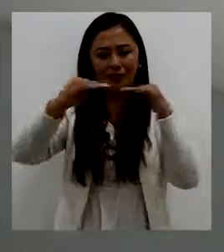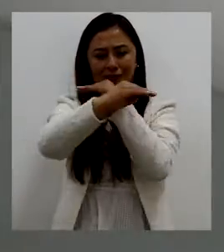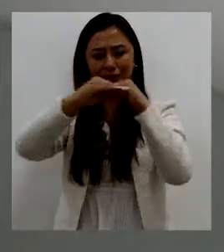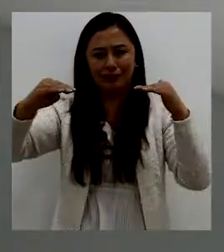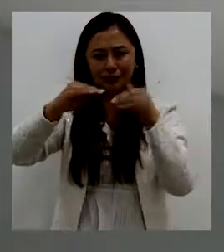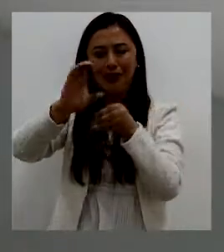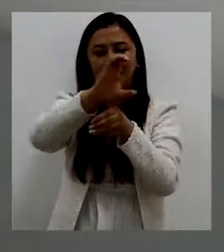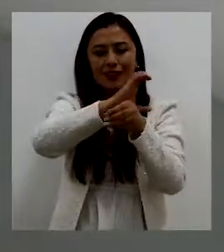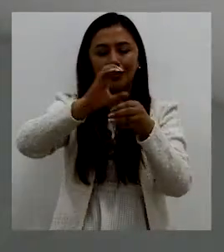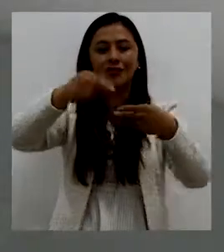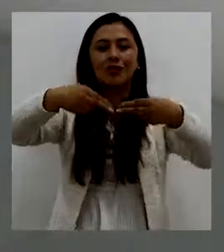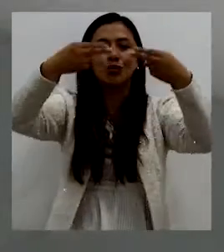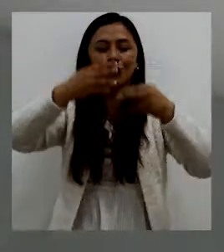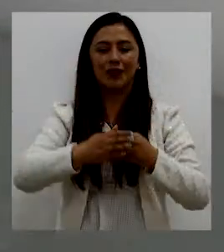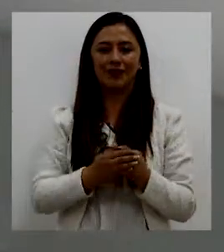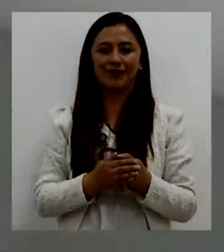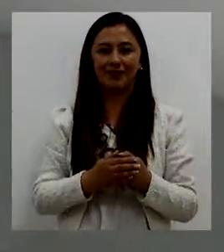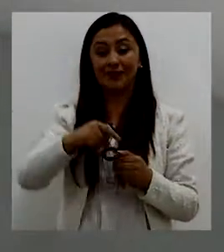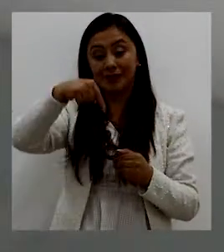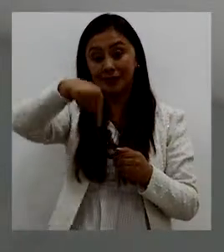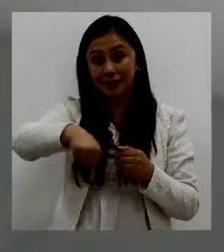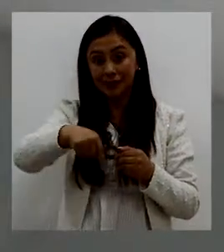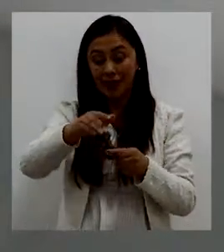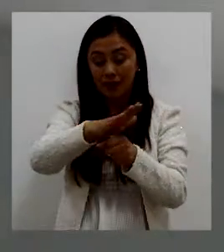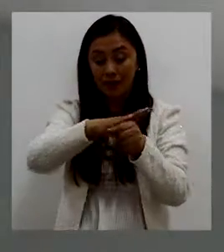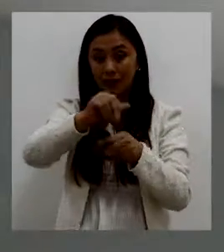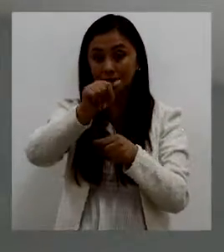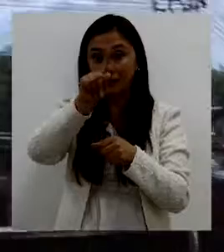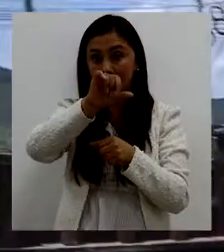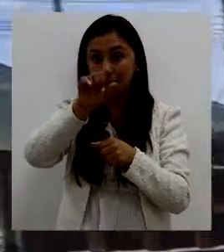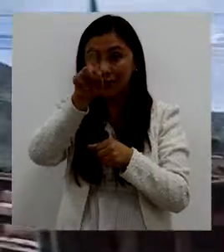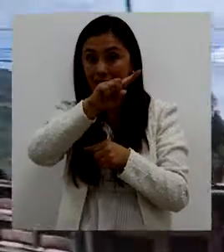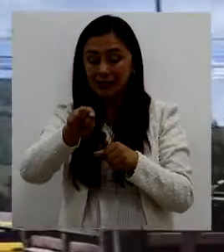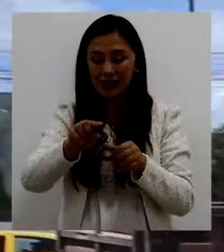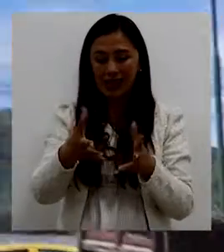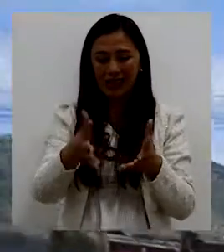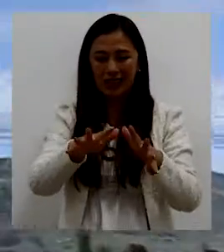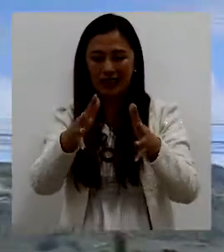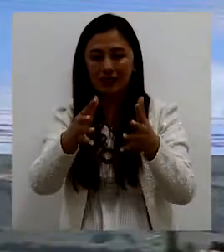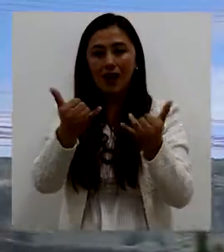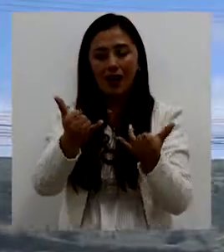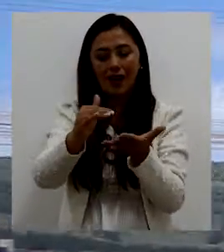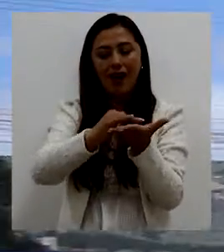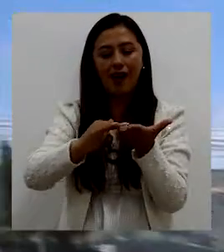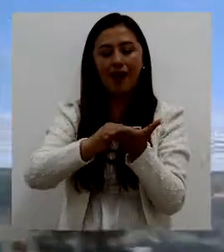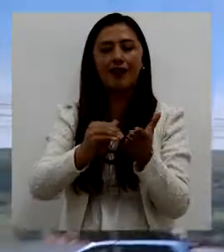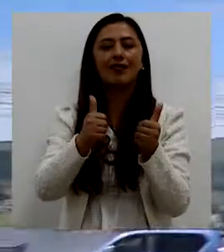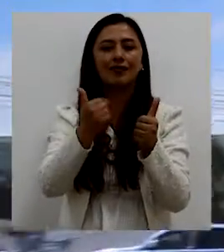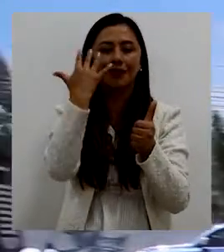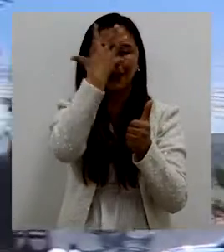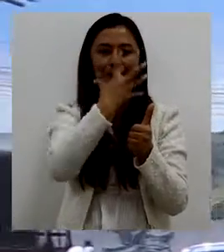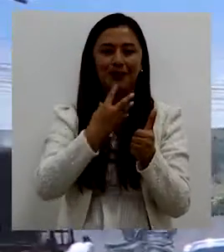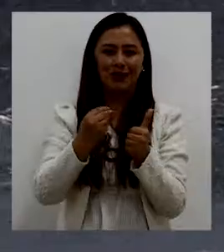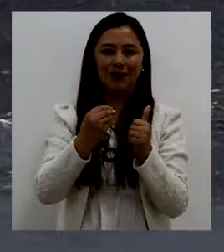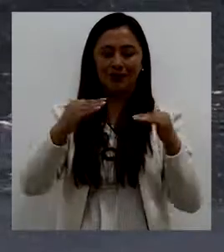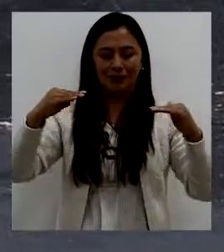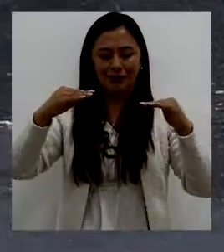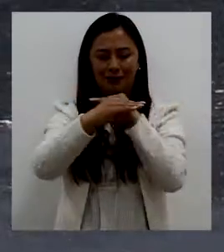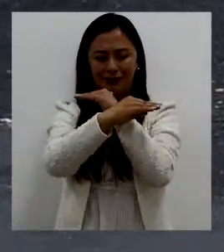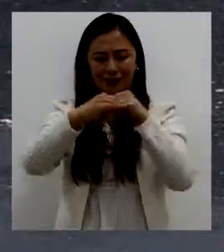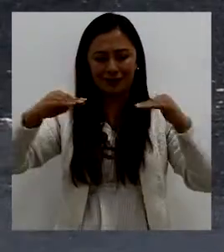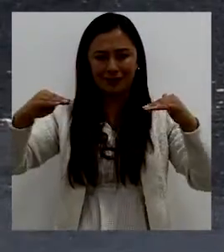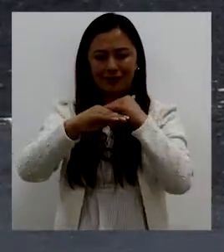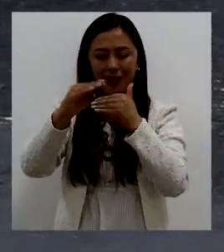Hemos hecho un arreglo muy importante en la entrada de la CIS, que estaba en muy mal estado. Igualmente, en este momento estamos